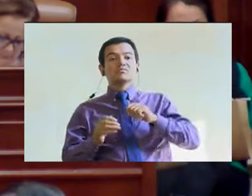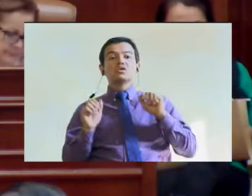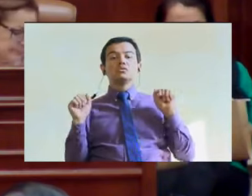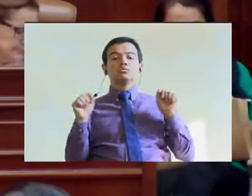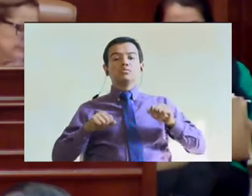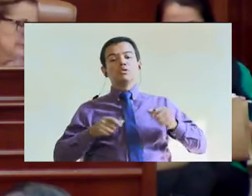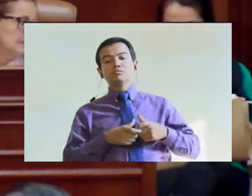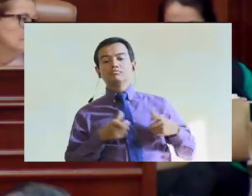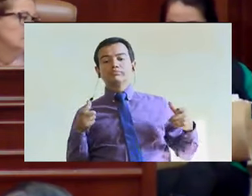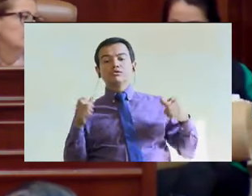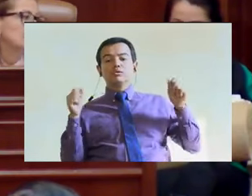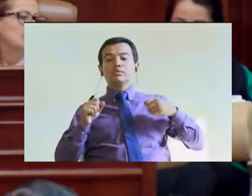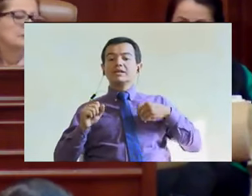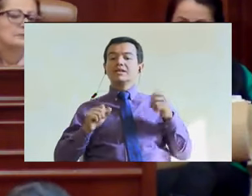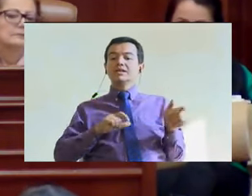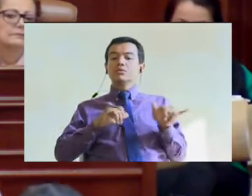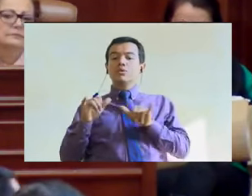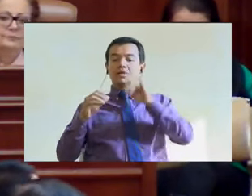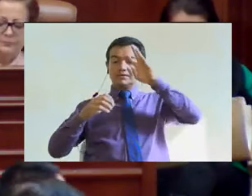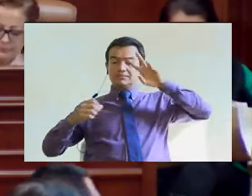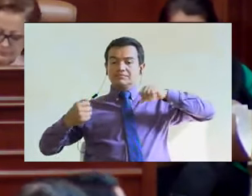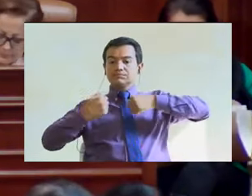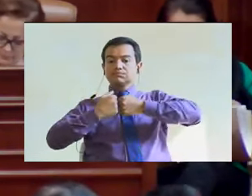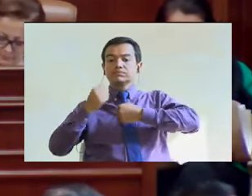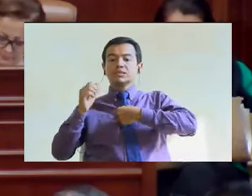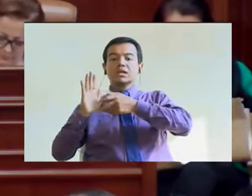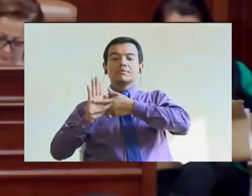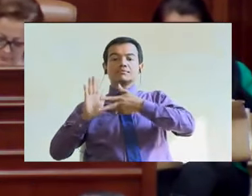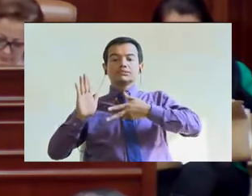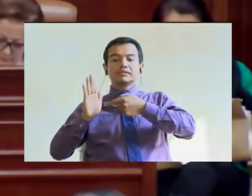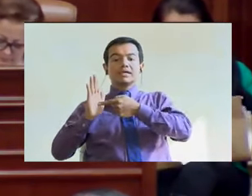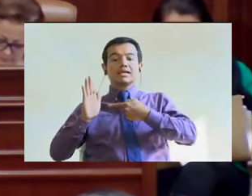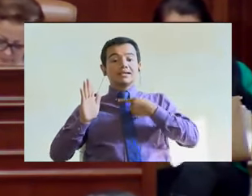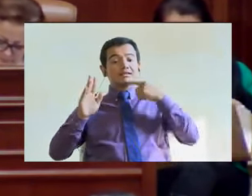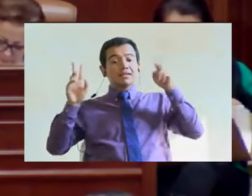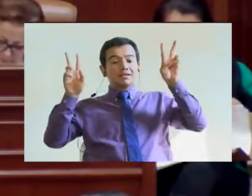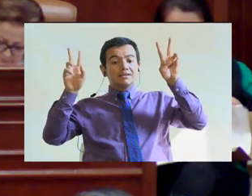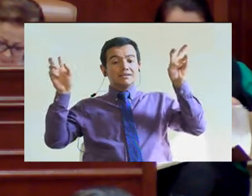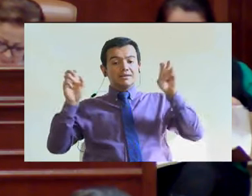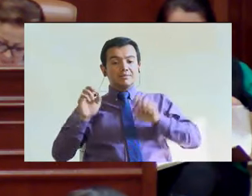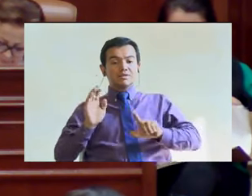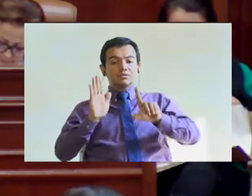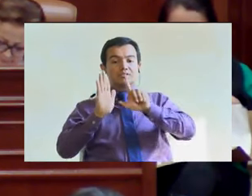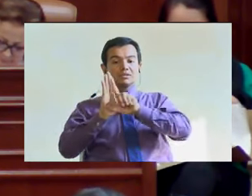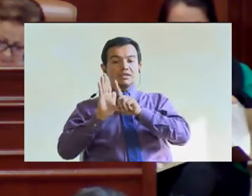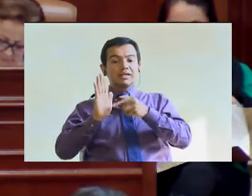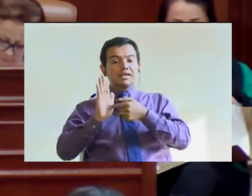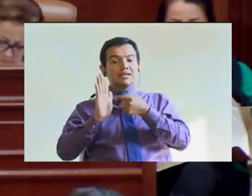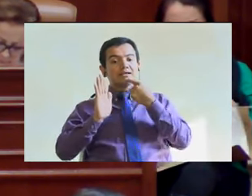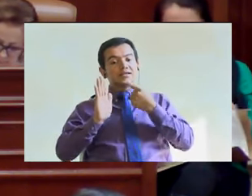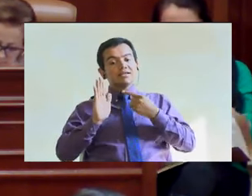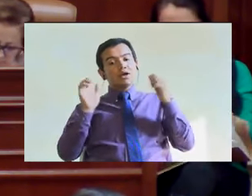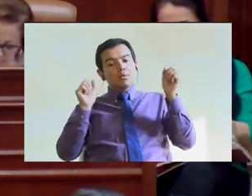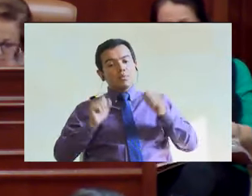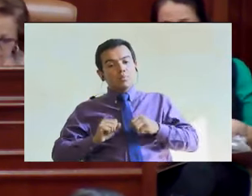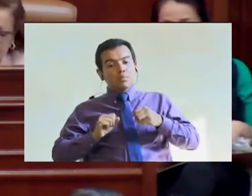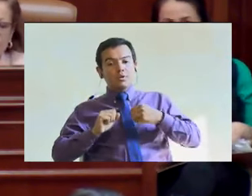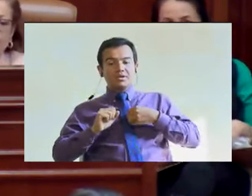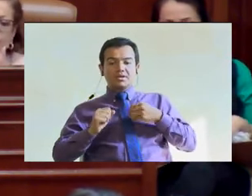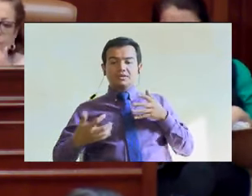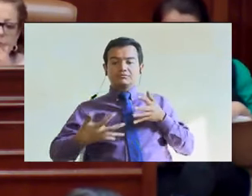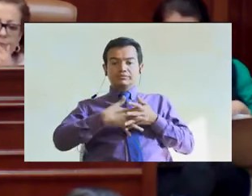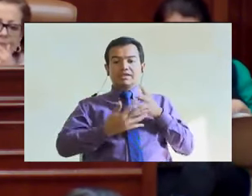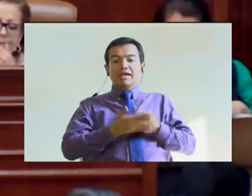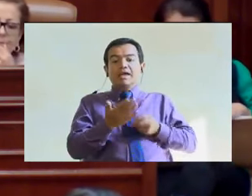mayorías requeridas por la constitución en la ley el título de este acto legislativo que permite la doble instancia para